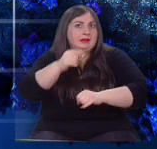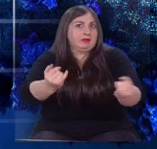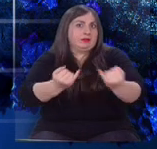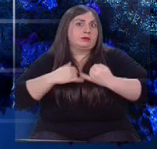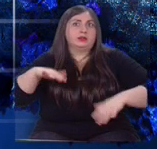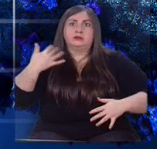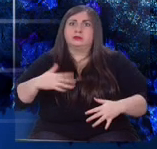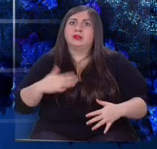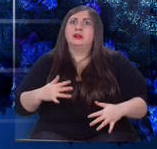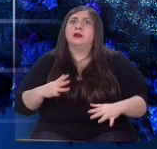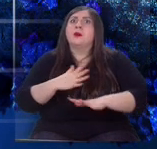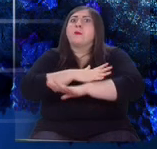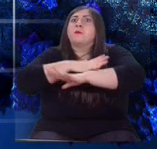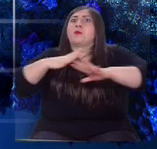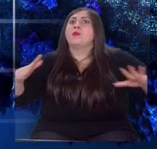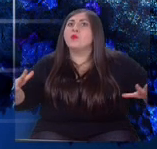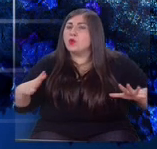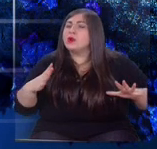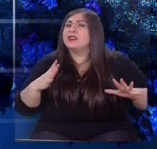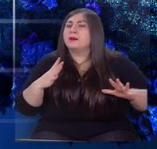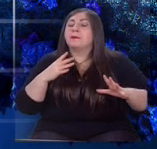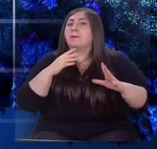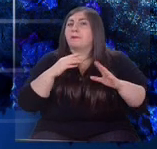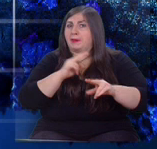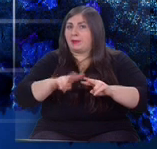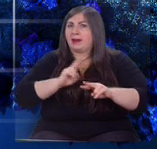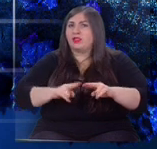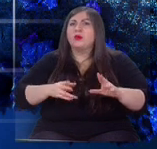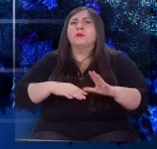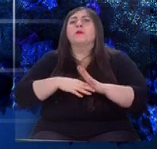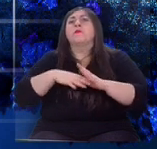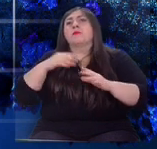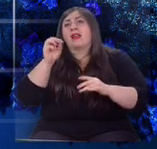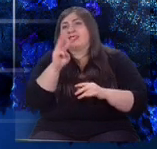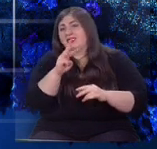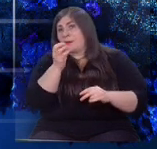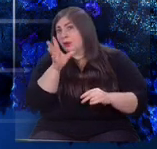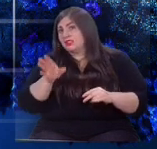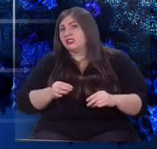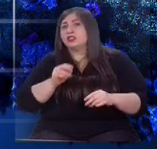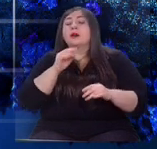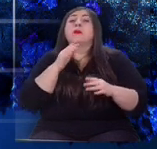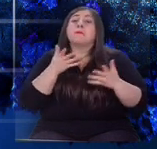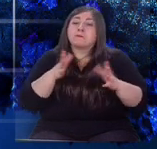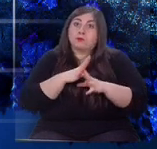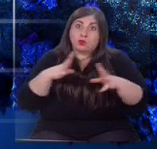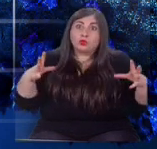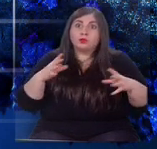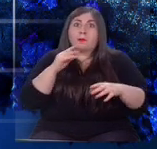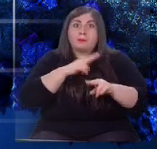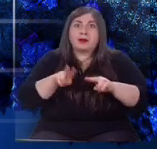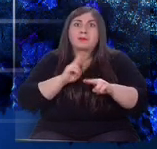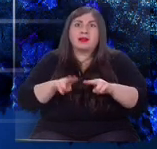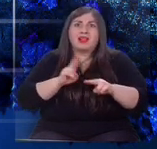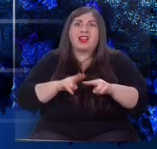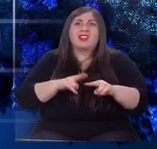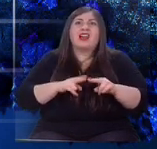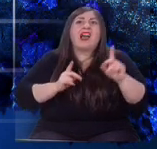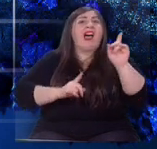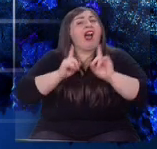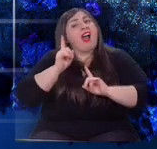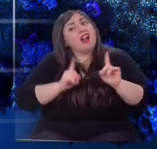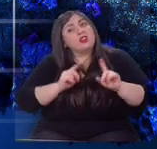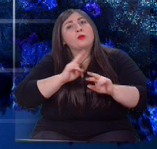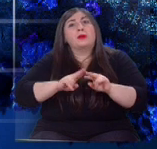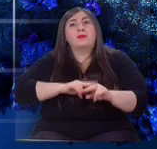significativos. Muy preparado el 3% solamente, bastante preparado un 20%. Acá está la mayoría de la opinión, algo preparado, ¿no?